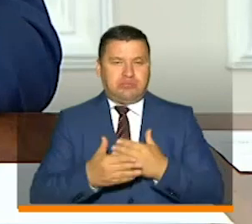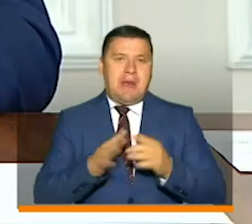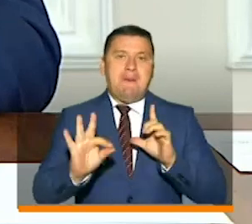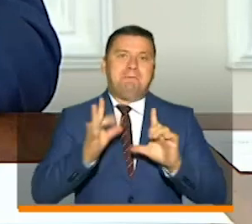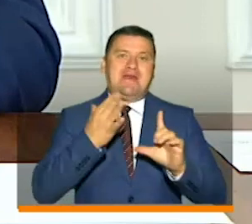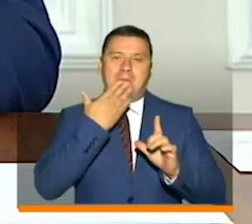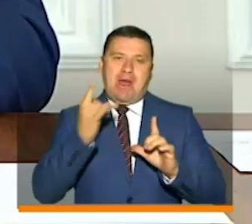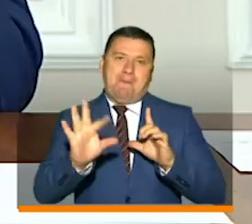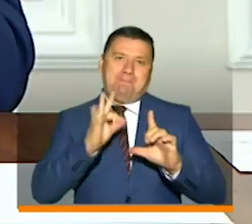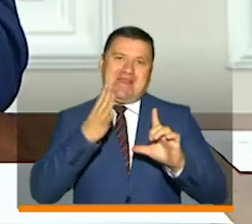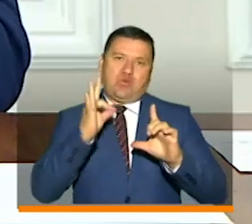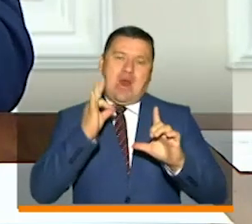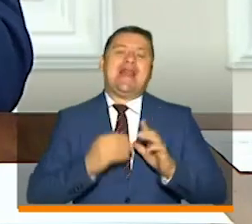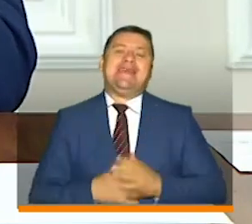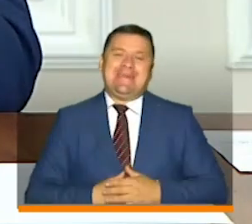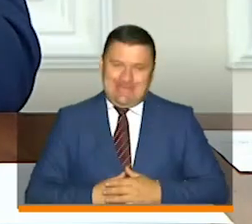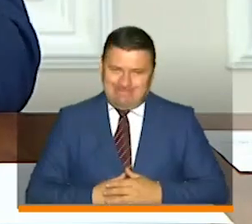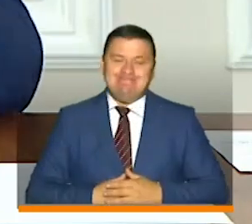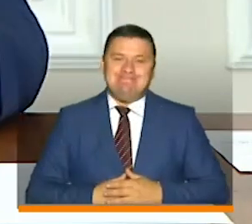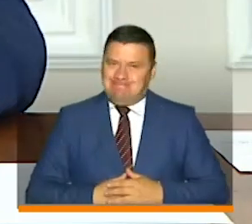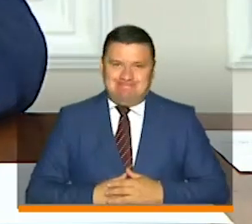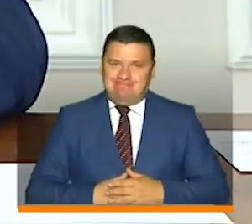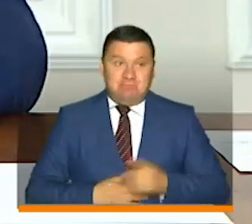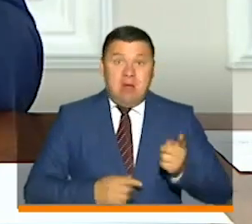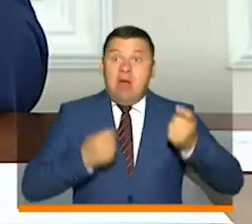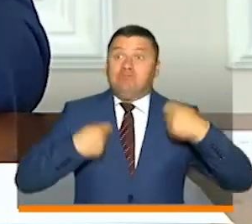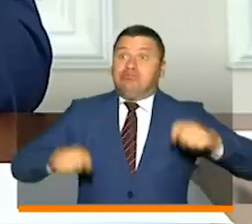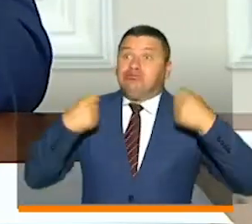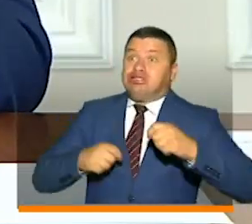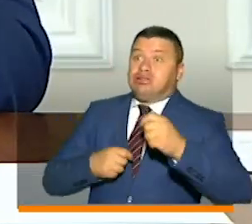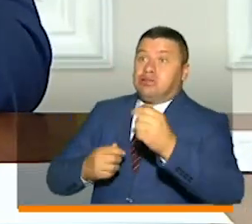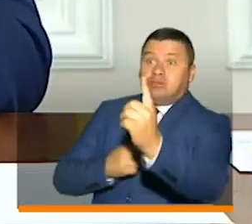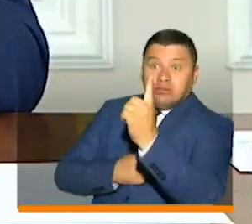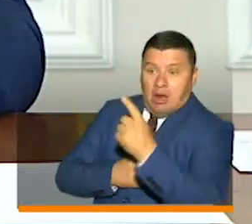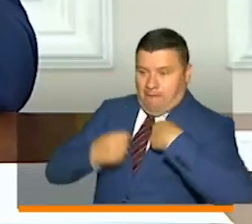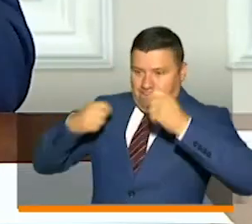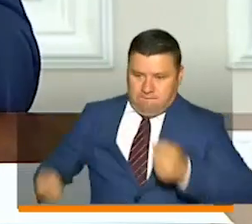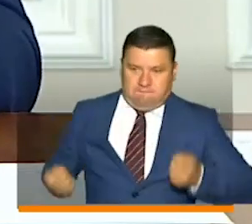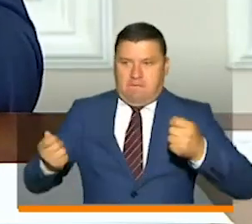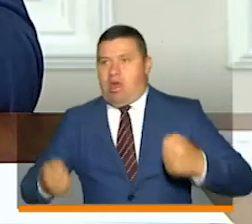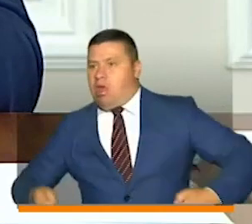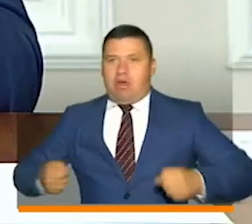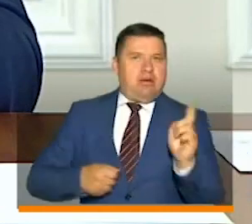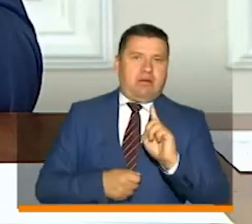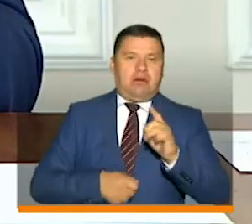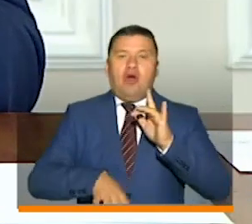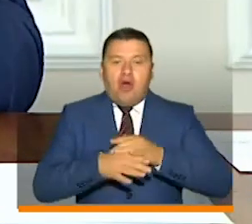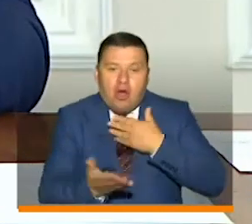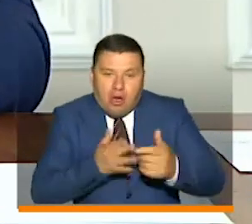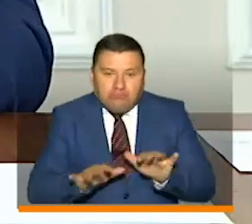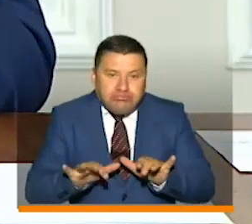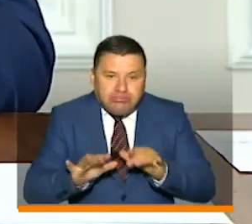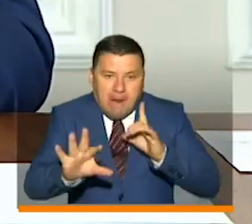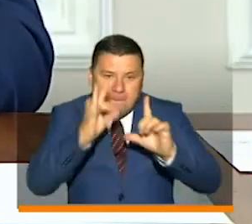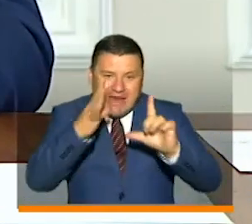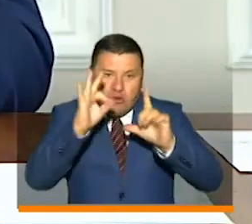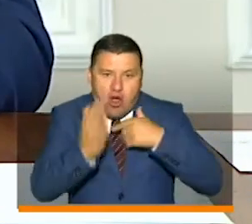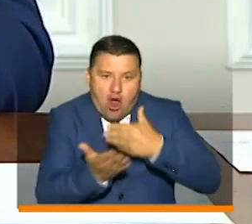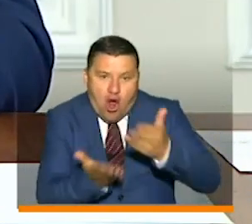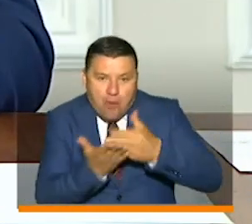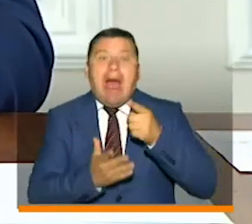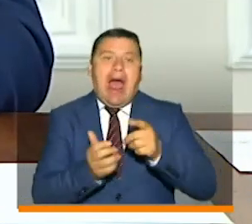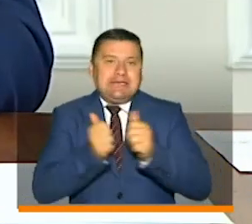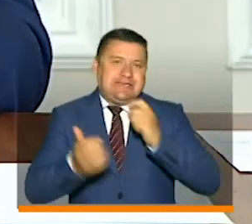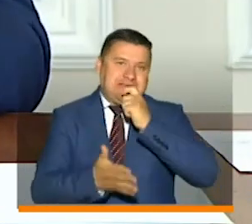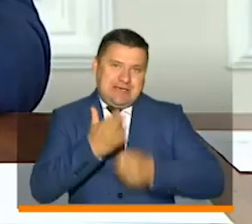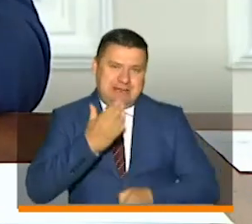virtualmente es decir esos equipos no se venderán presencialmente se podrán hacer virtualmente o se podrán hacer también a